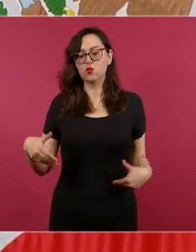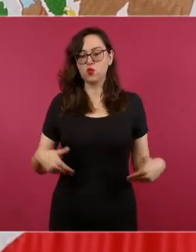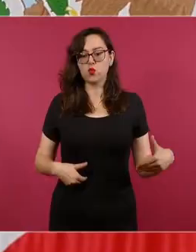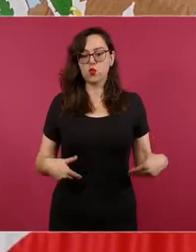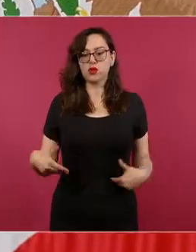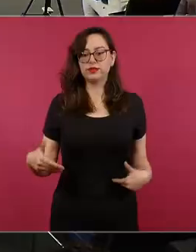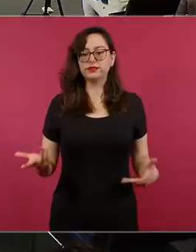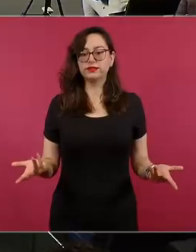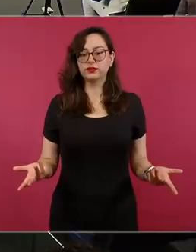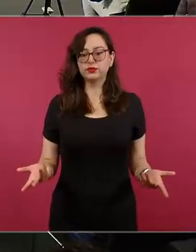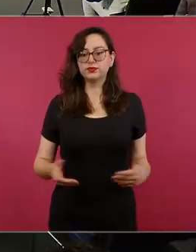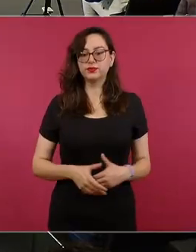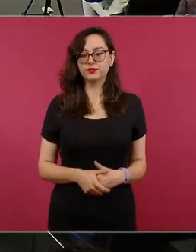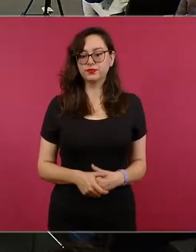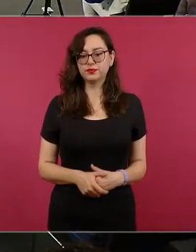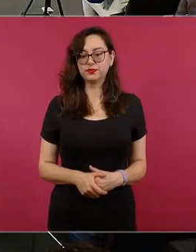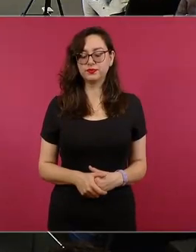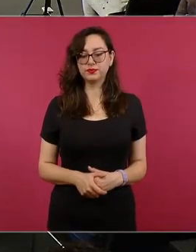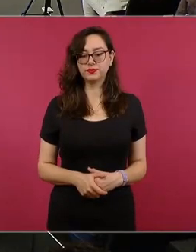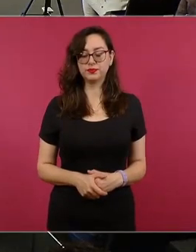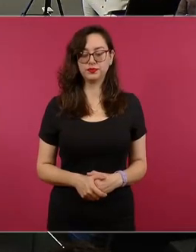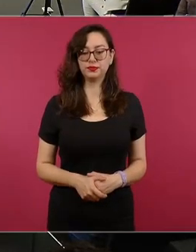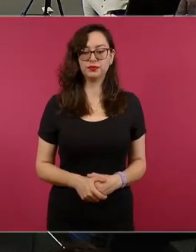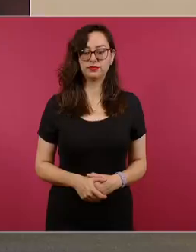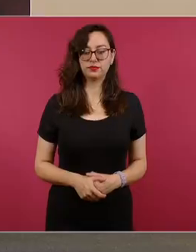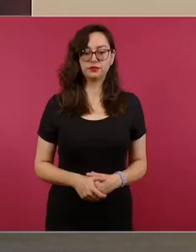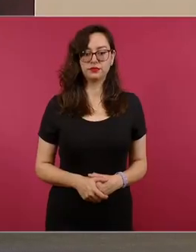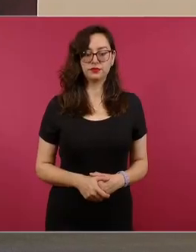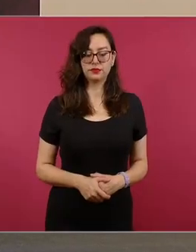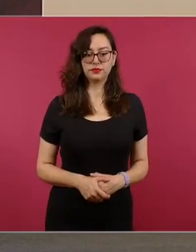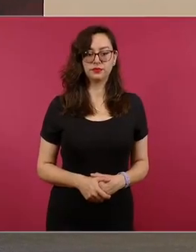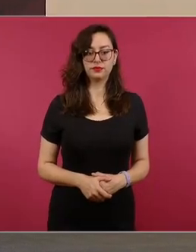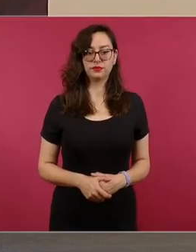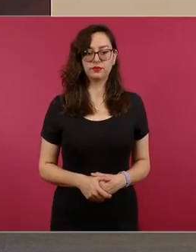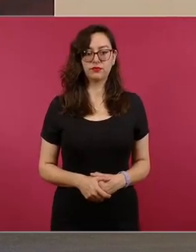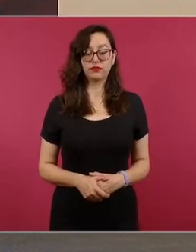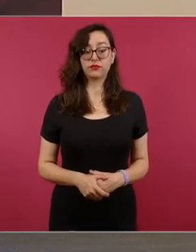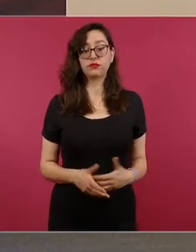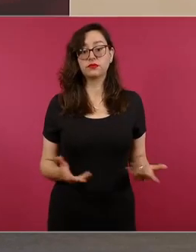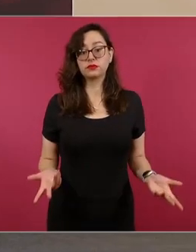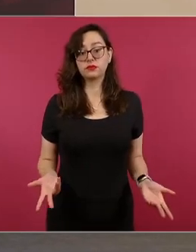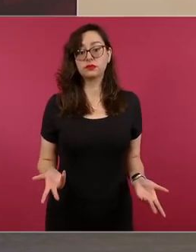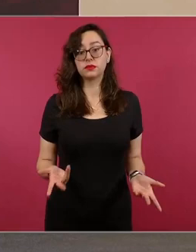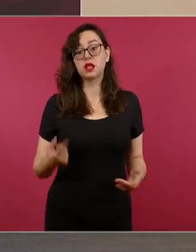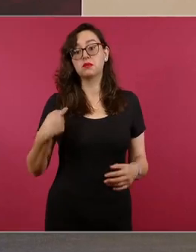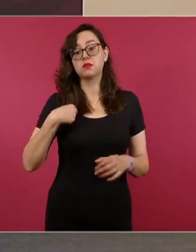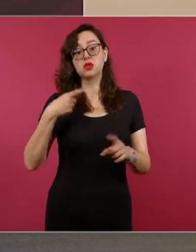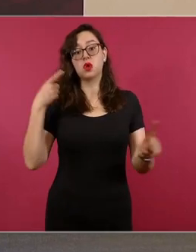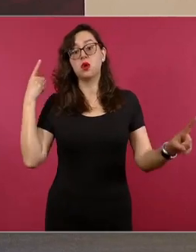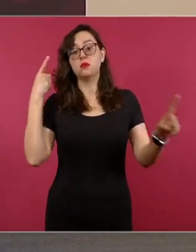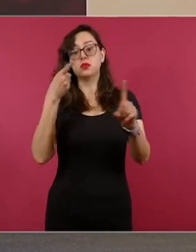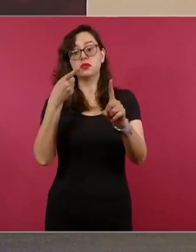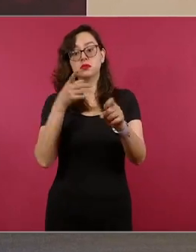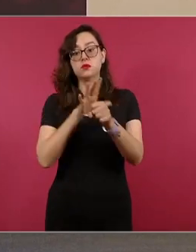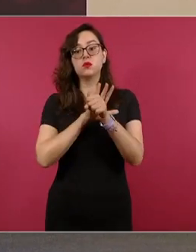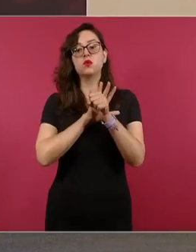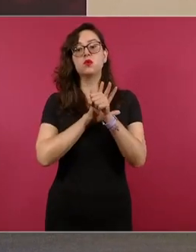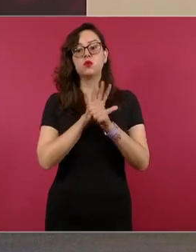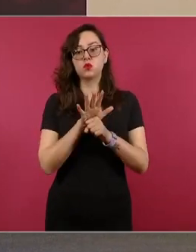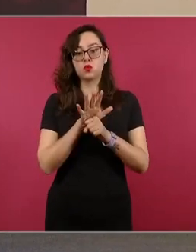fue para los trabajadores. Y el proyecto es que lleguemos a 166 mil